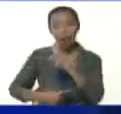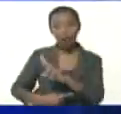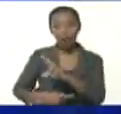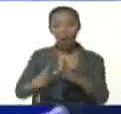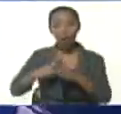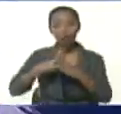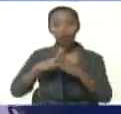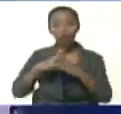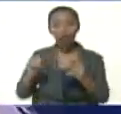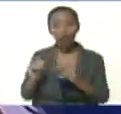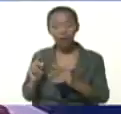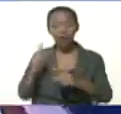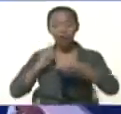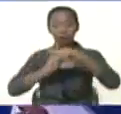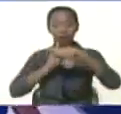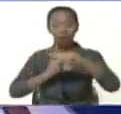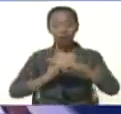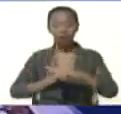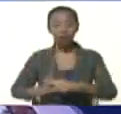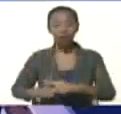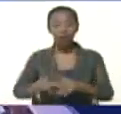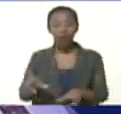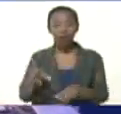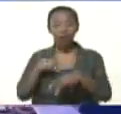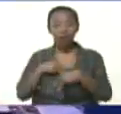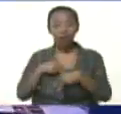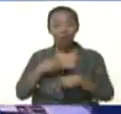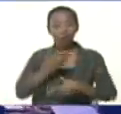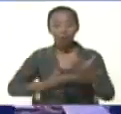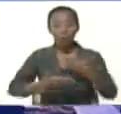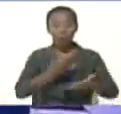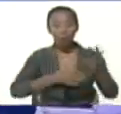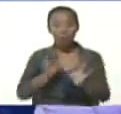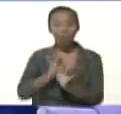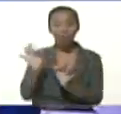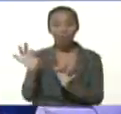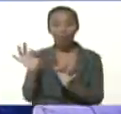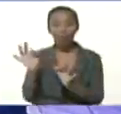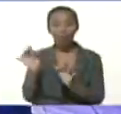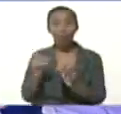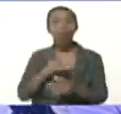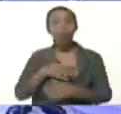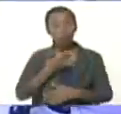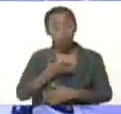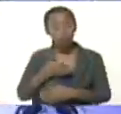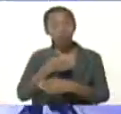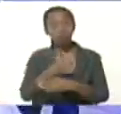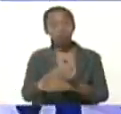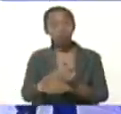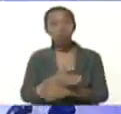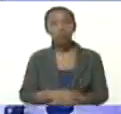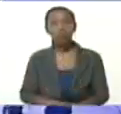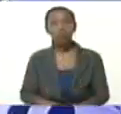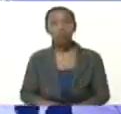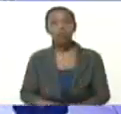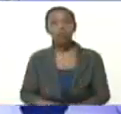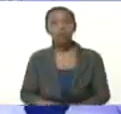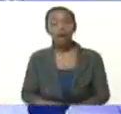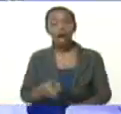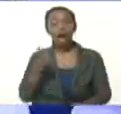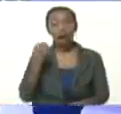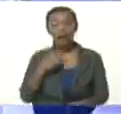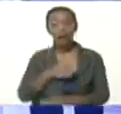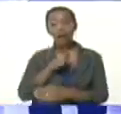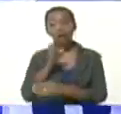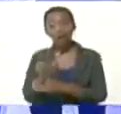tiendas que se han sumado a aceptar y a comercializar bienes y servicios en Petro. Así que podemos ir pasando. Bueno, las tiendas Club. Tiendas ayer Club. Estuve en una, ya